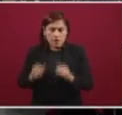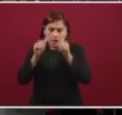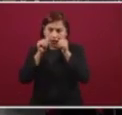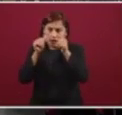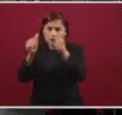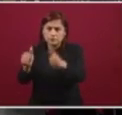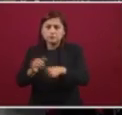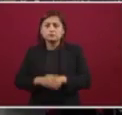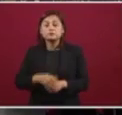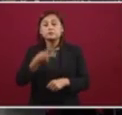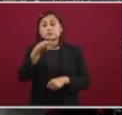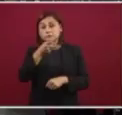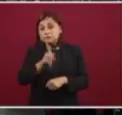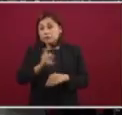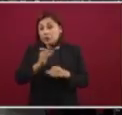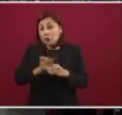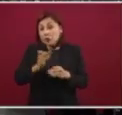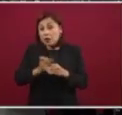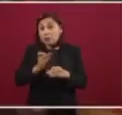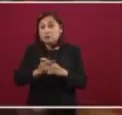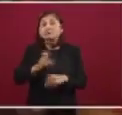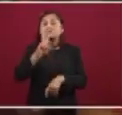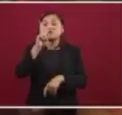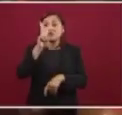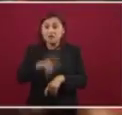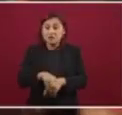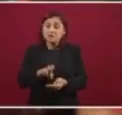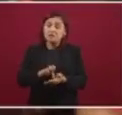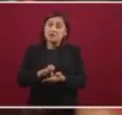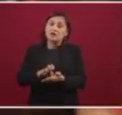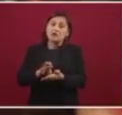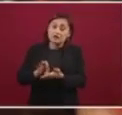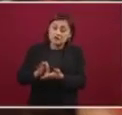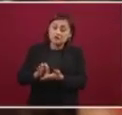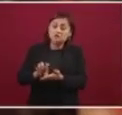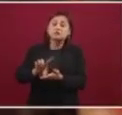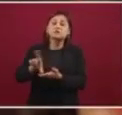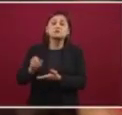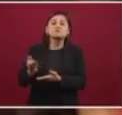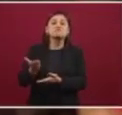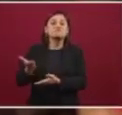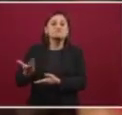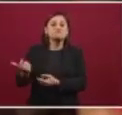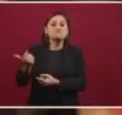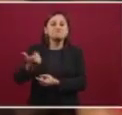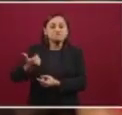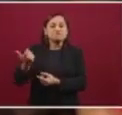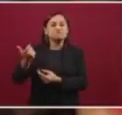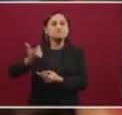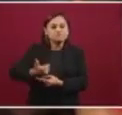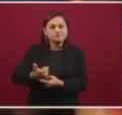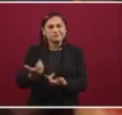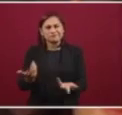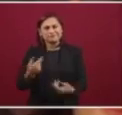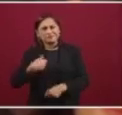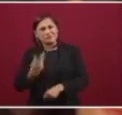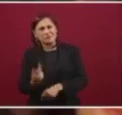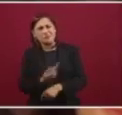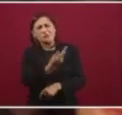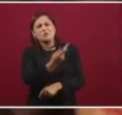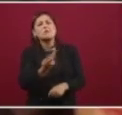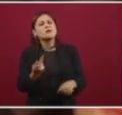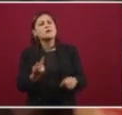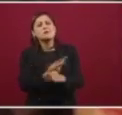política de cobros sobre cobros. En específico, ¿cuál es el trato que su gobierno dará a los trabajadores que tienen este